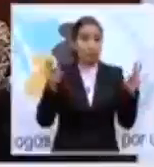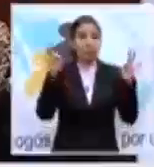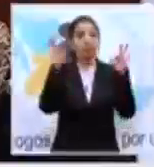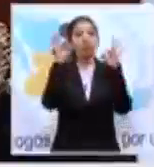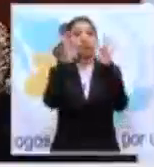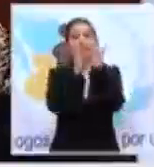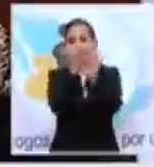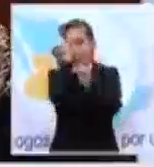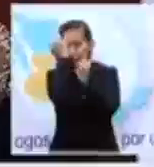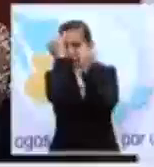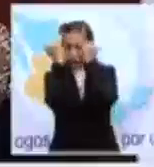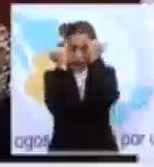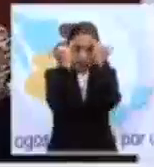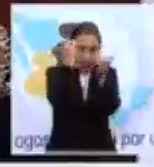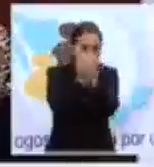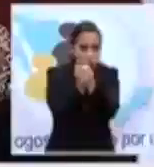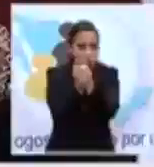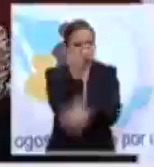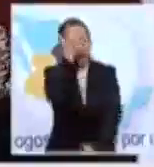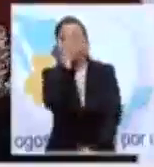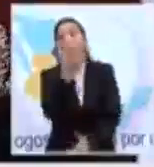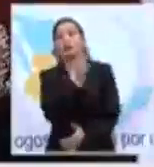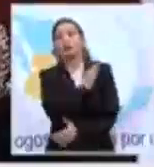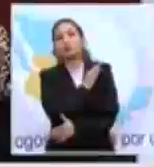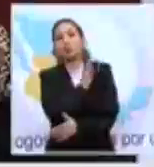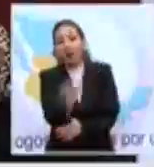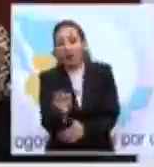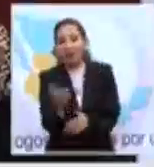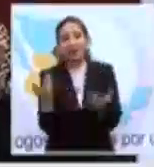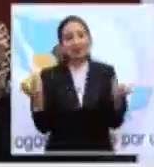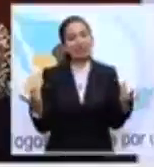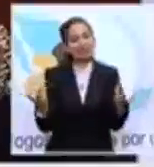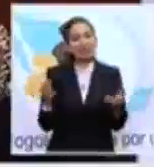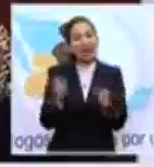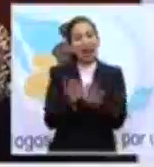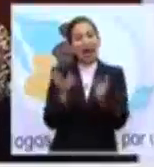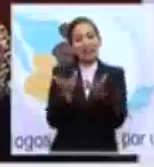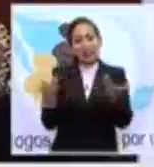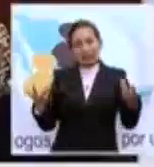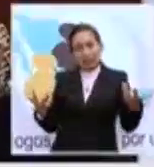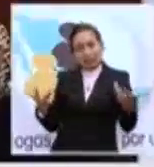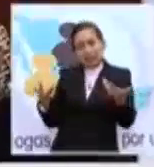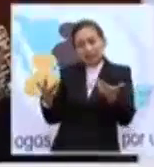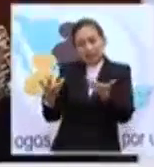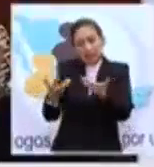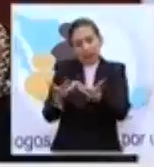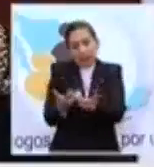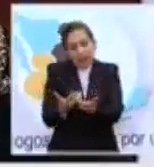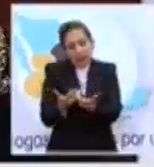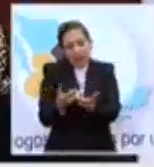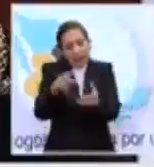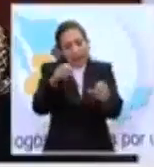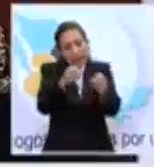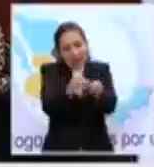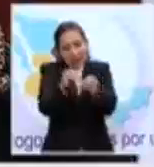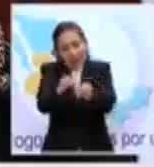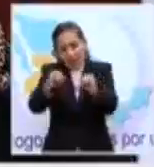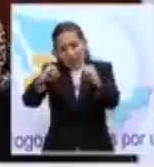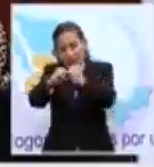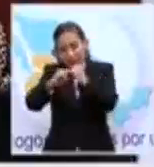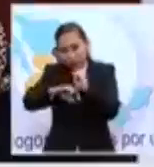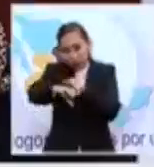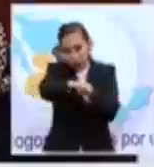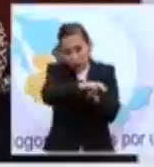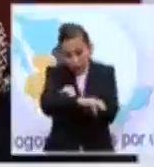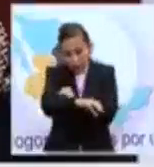importante en ideas innovadoras que puedan lograr una coordinación de las instancias participantes